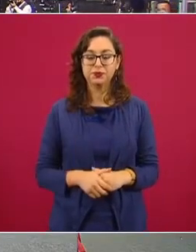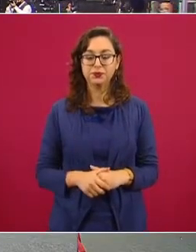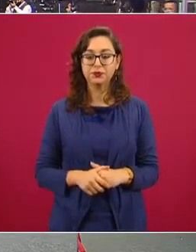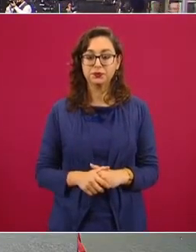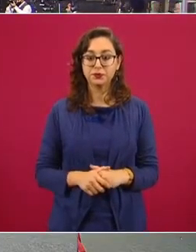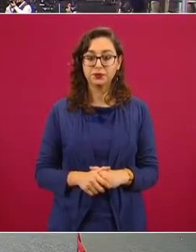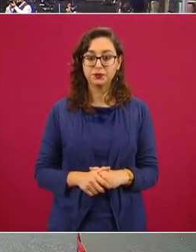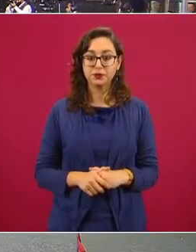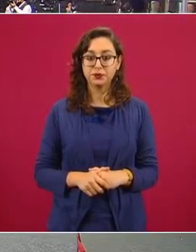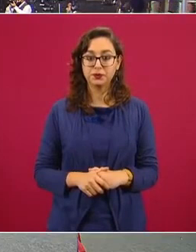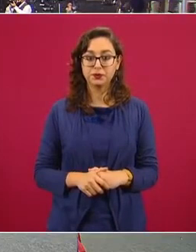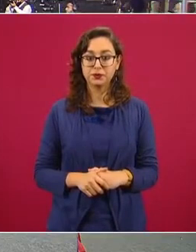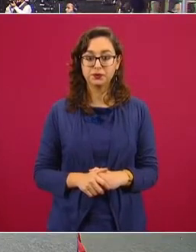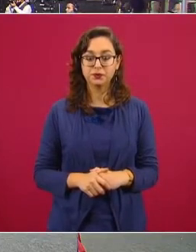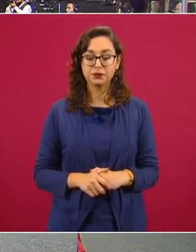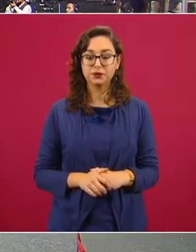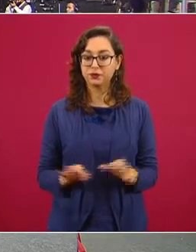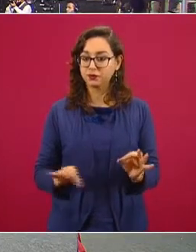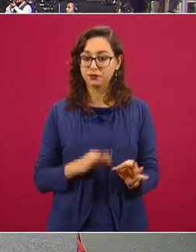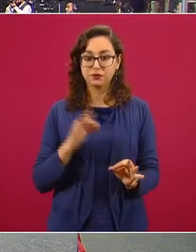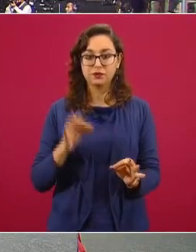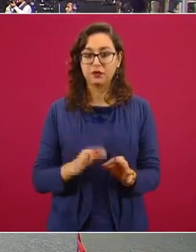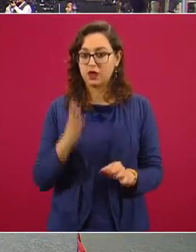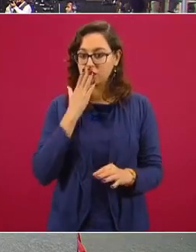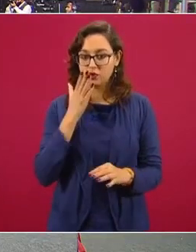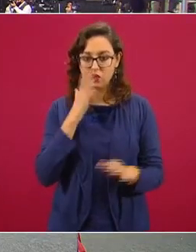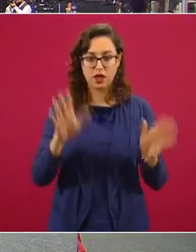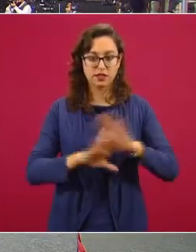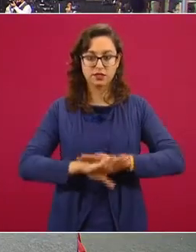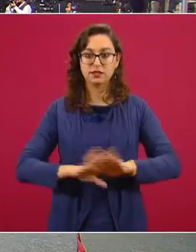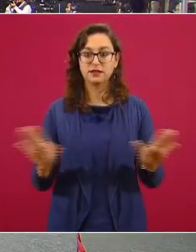Ya Sonora no va a ser ahora ya.